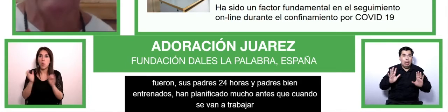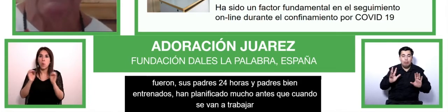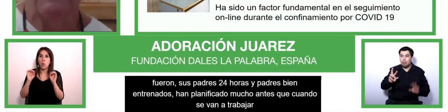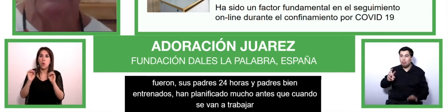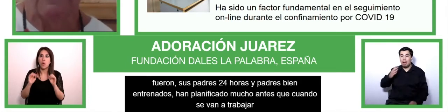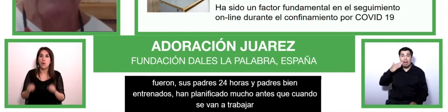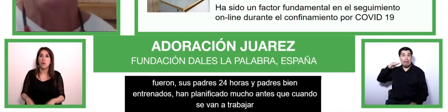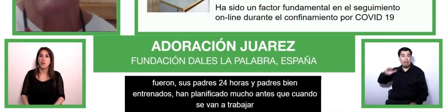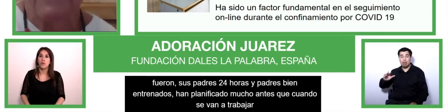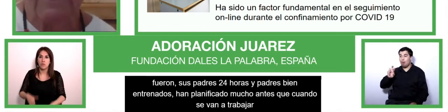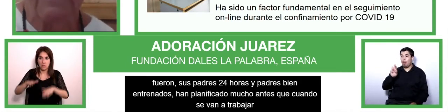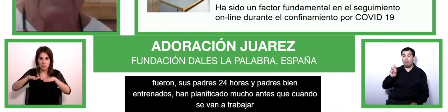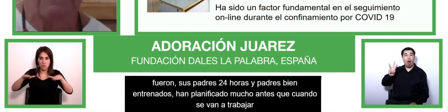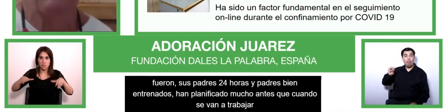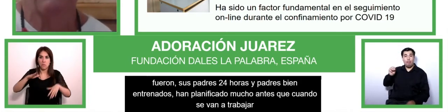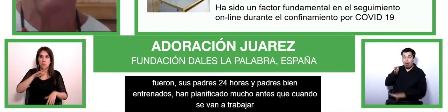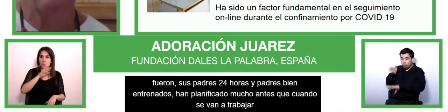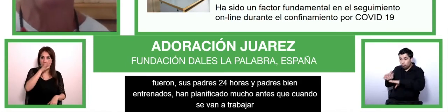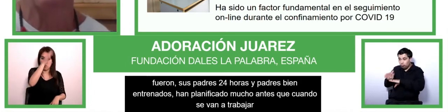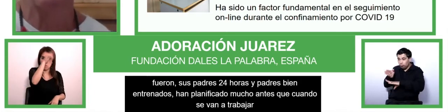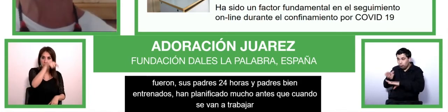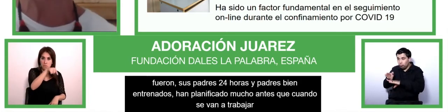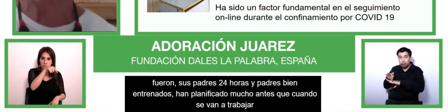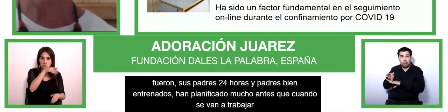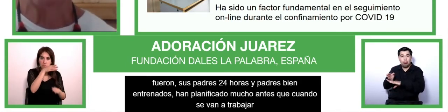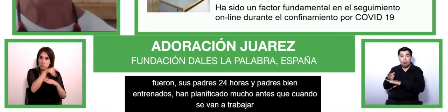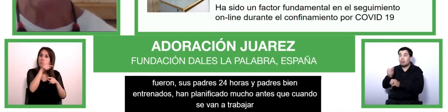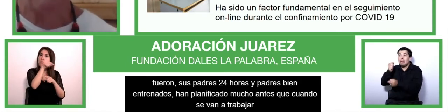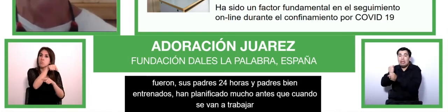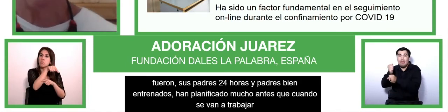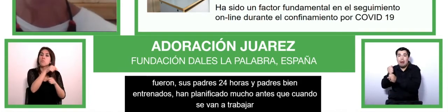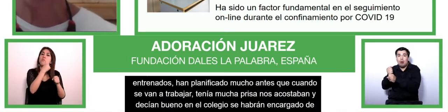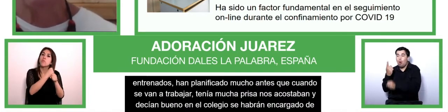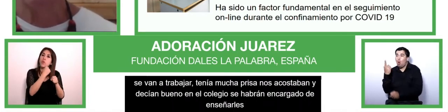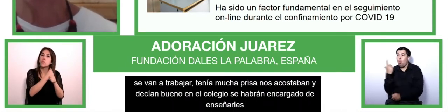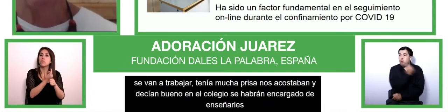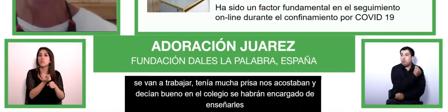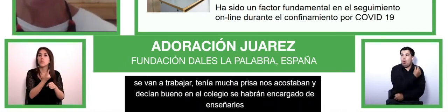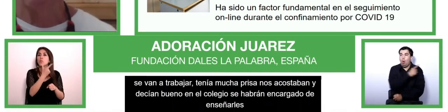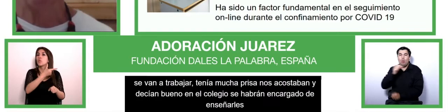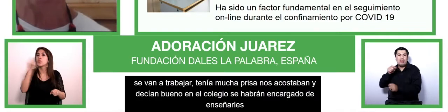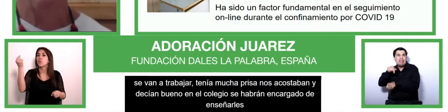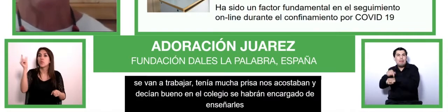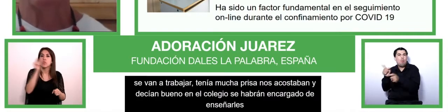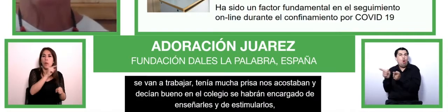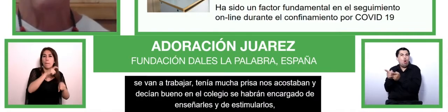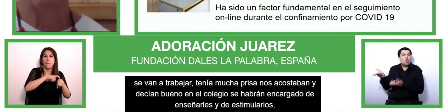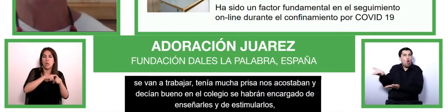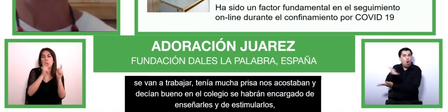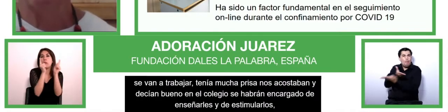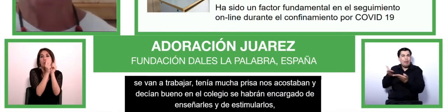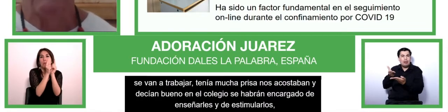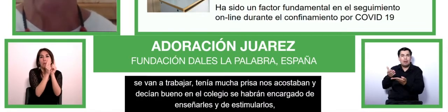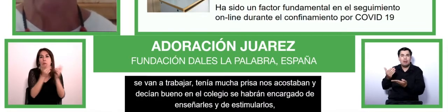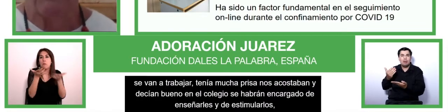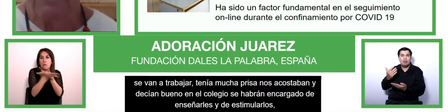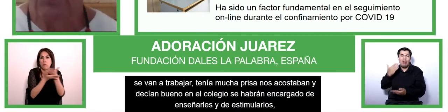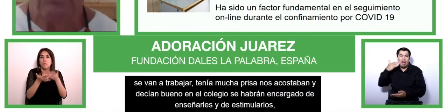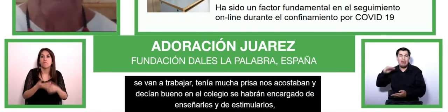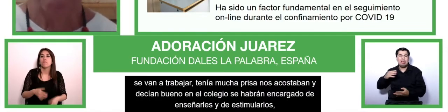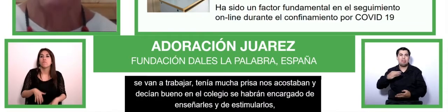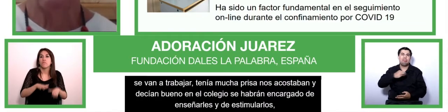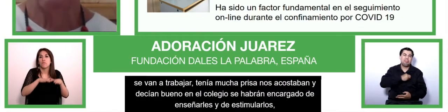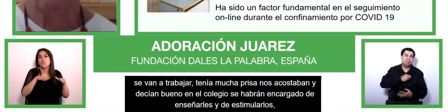de enseñarles y de estimularlos. Aquí hemos tenido la colaboración casi al